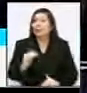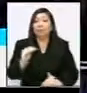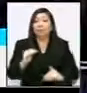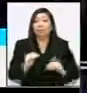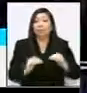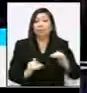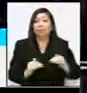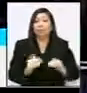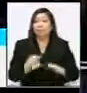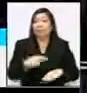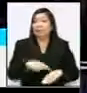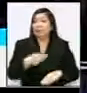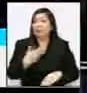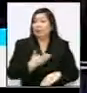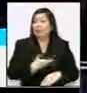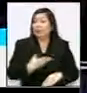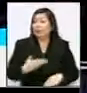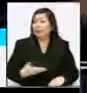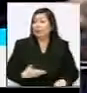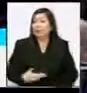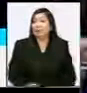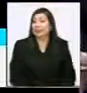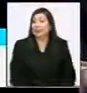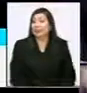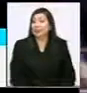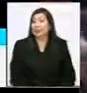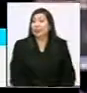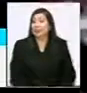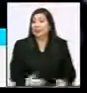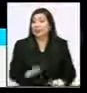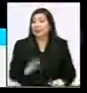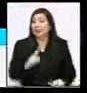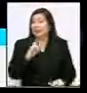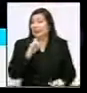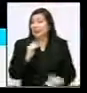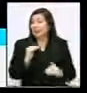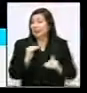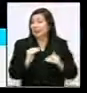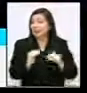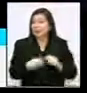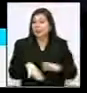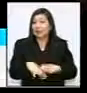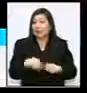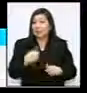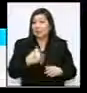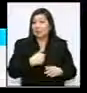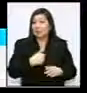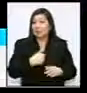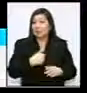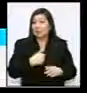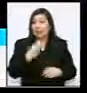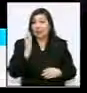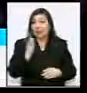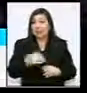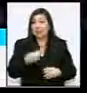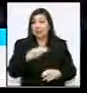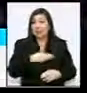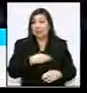en nuestro régimen presidencial, que ya está equilibrado por la disolución misma frente a la censura